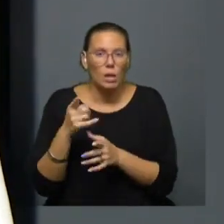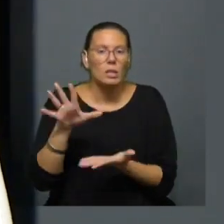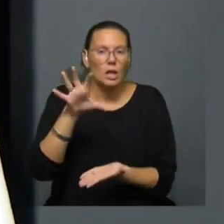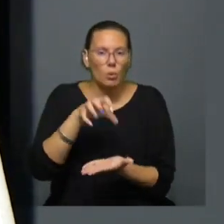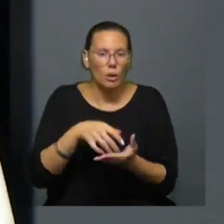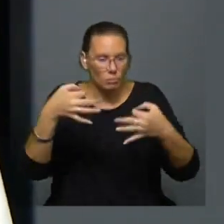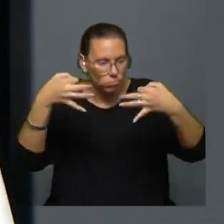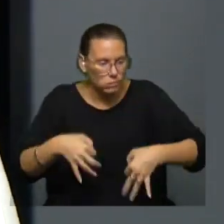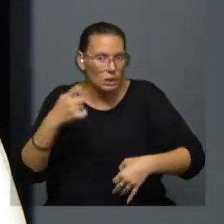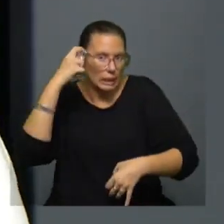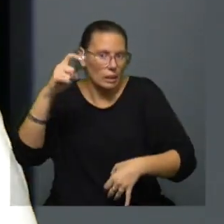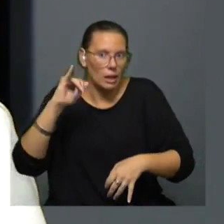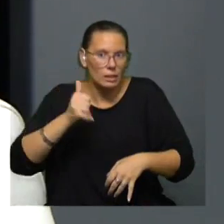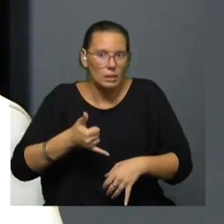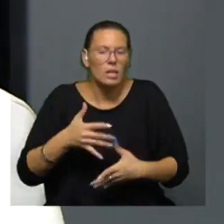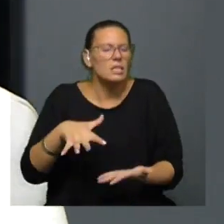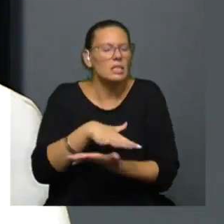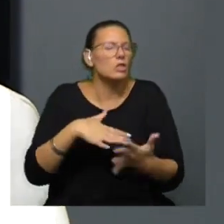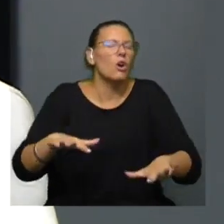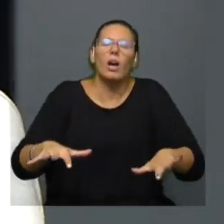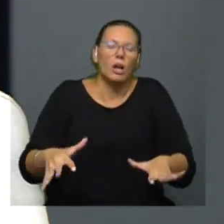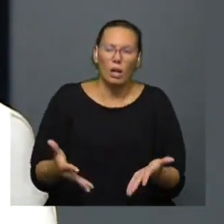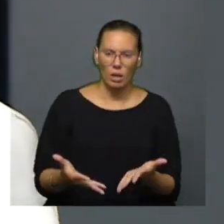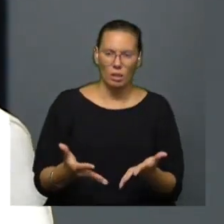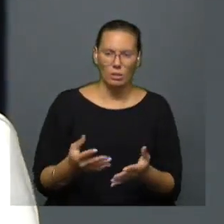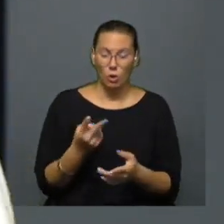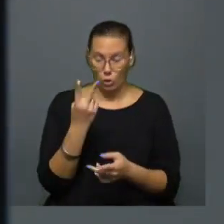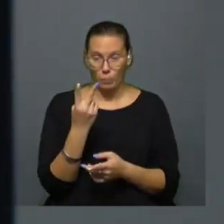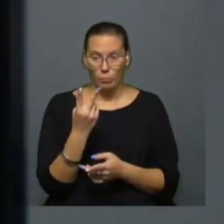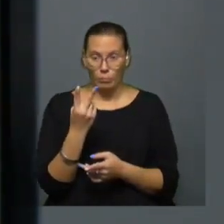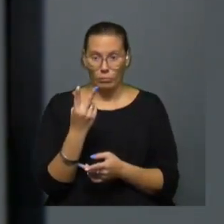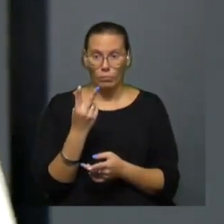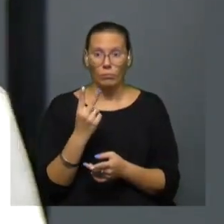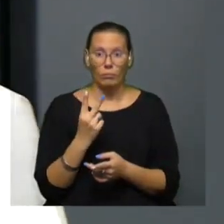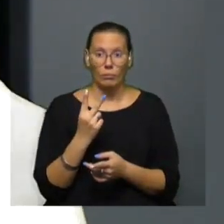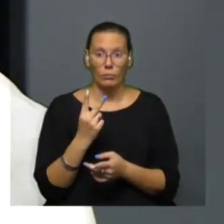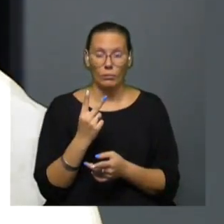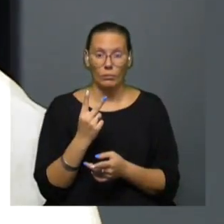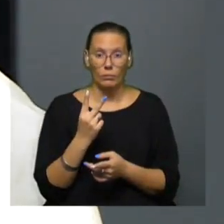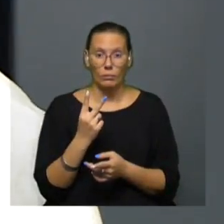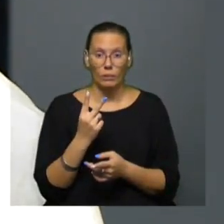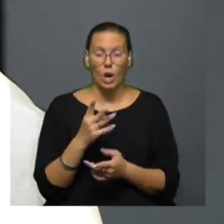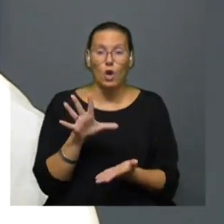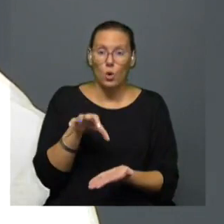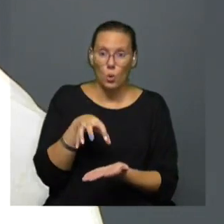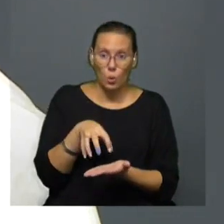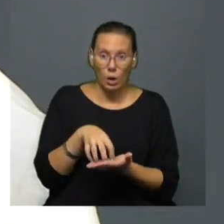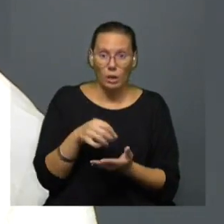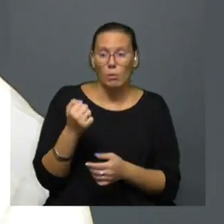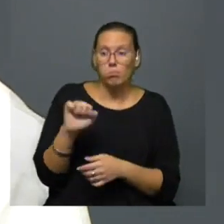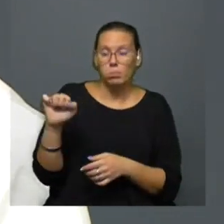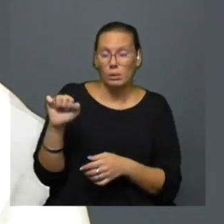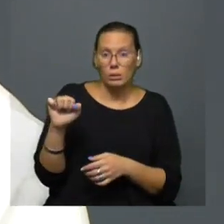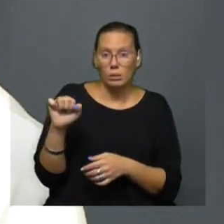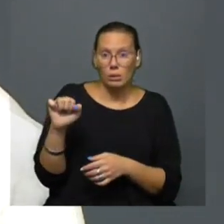formalizar, digamos, la idea. Claro. De qué eran los sitios. Y los sitios son dos cosas, básicamente. Son los lugares donde se violaron los derechos